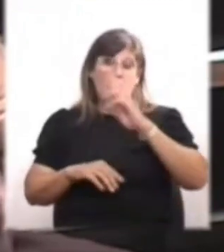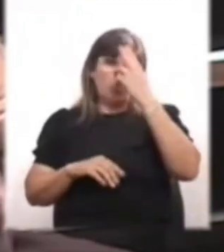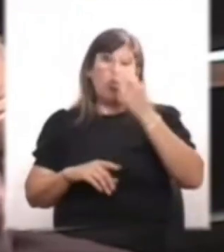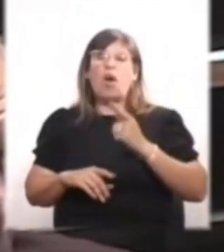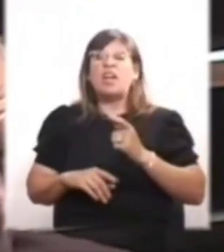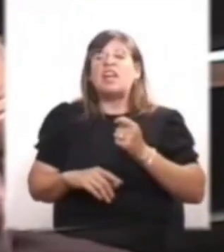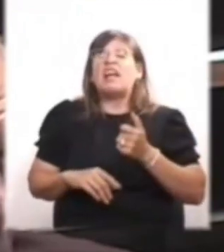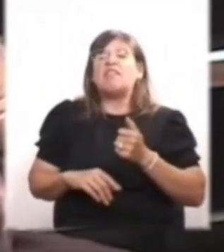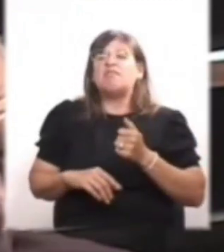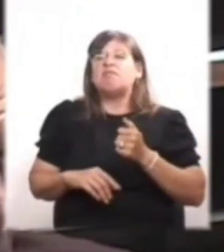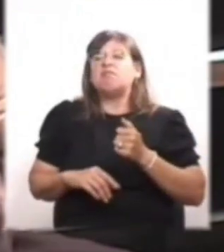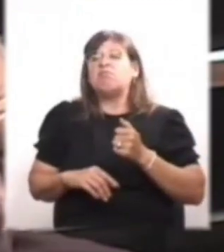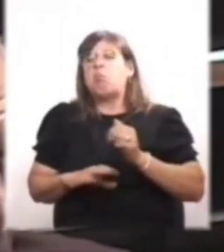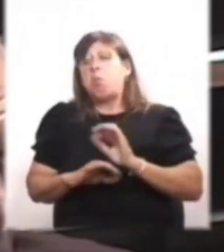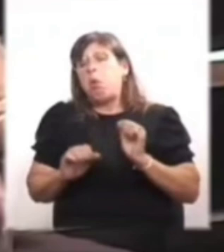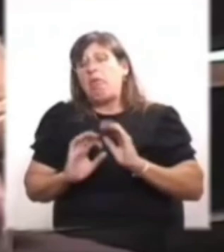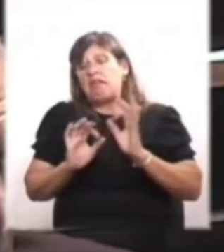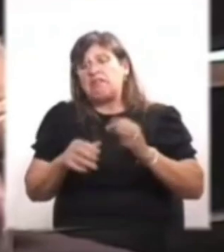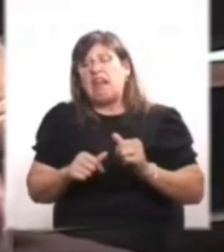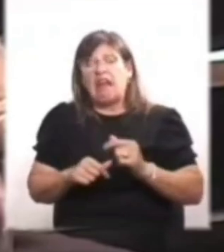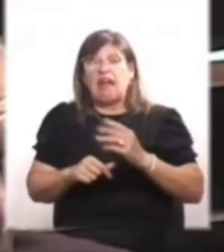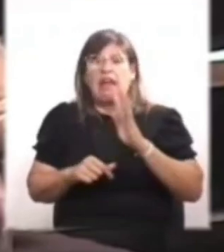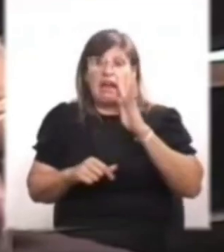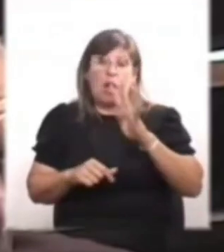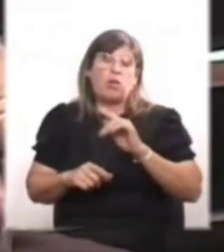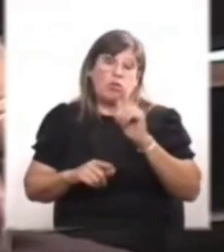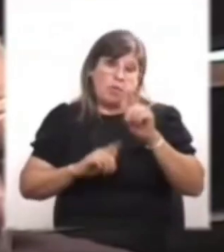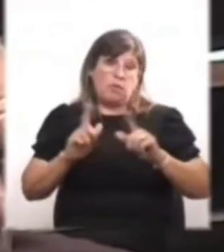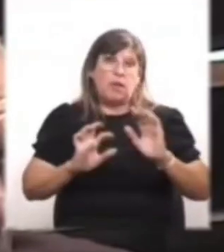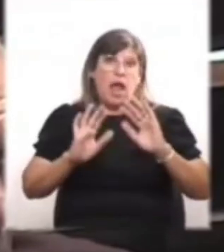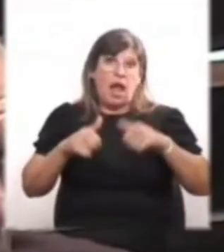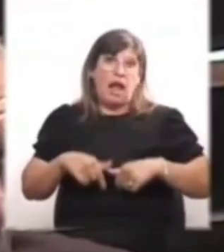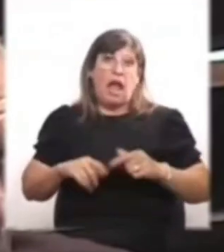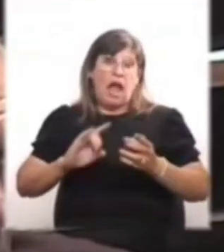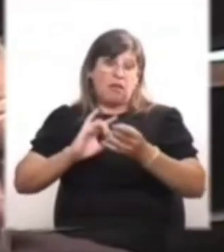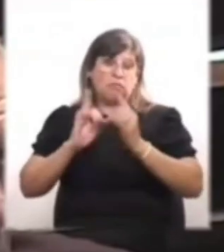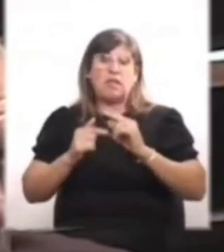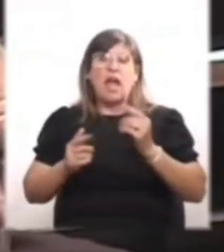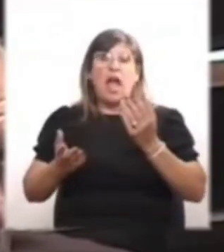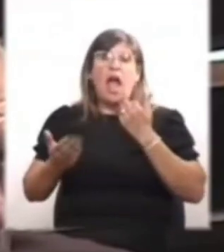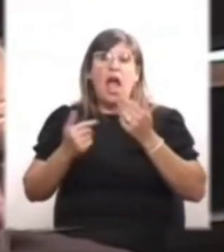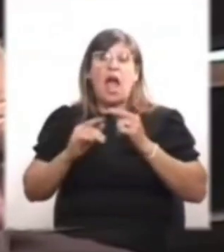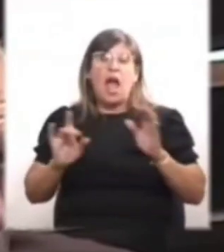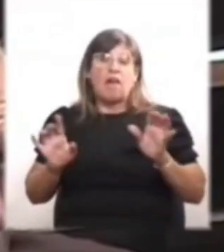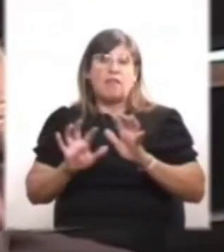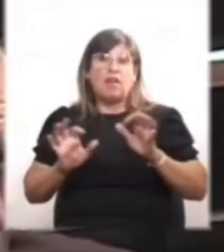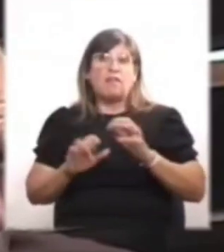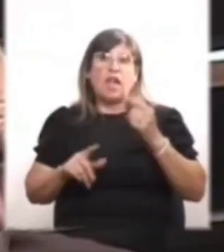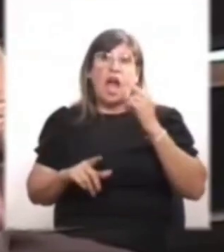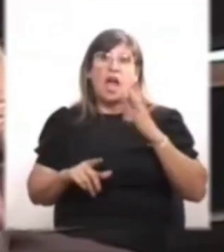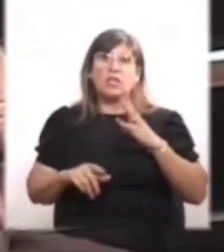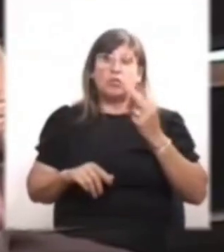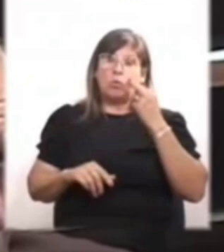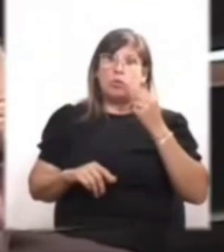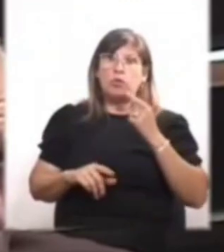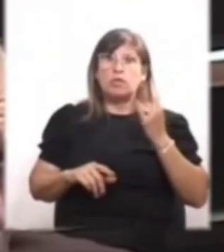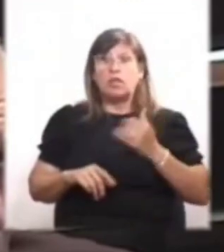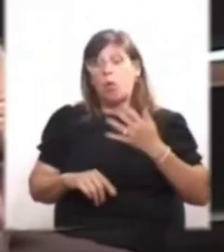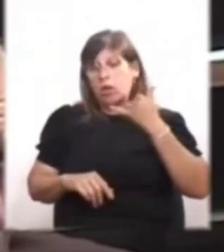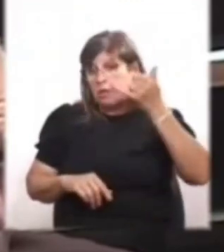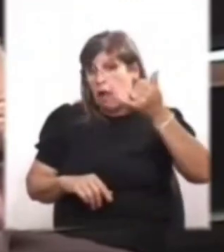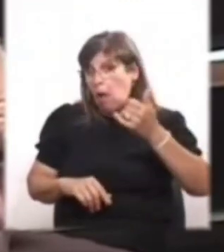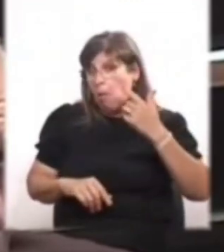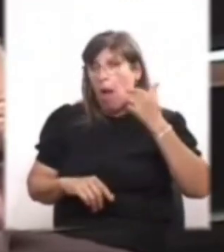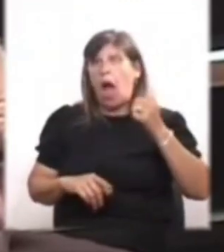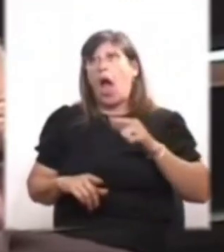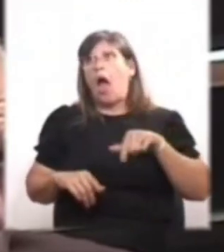personas. En este propio palacio uno ha aprendido a hablar con funcionarios que dicen cuando sucede determinado problema tenemos que llamar